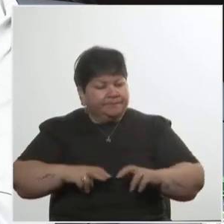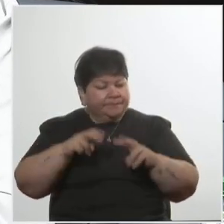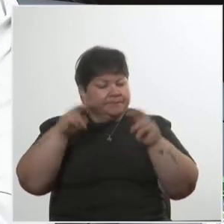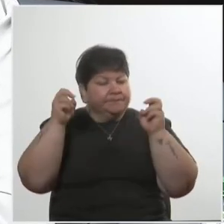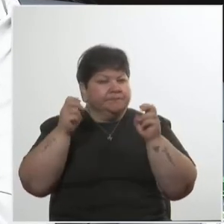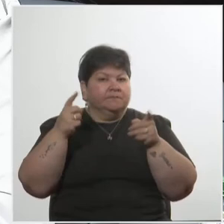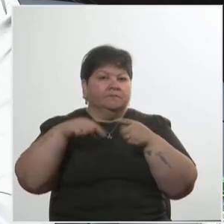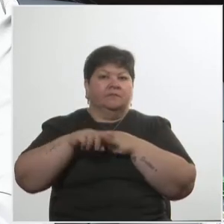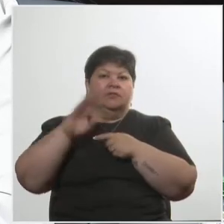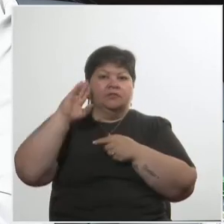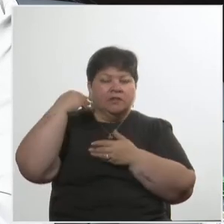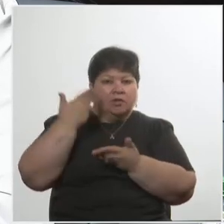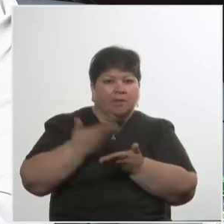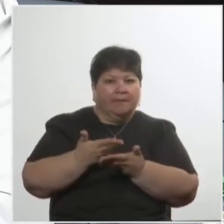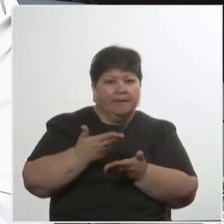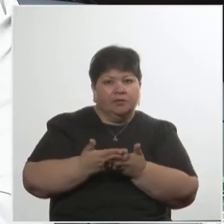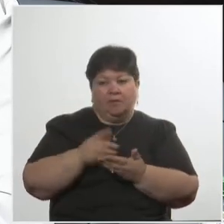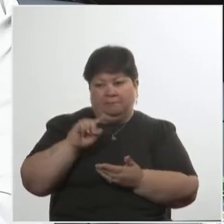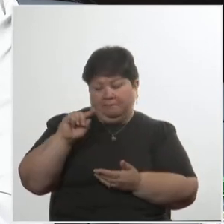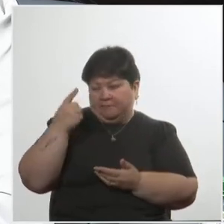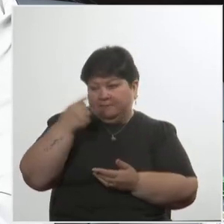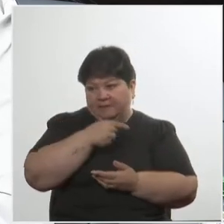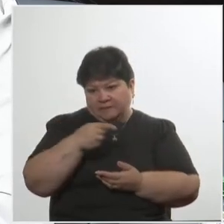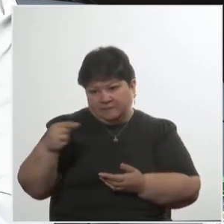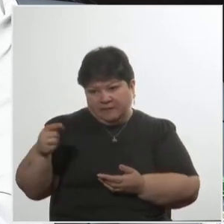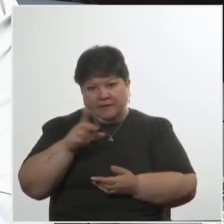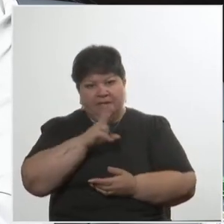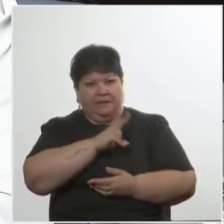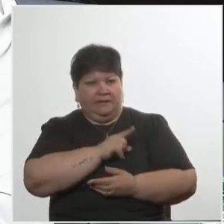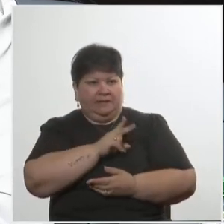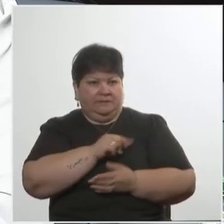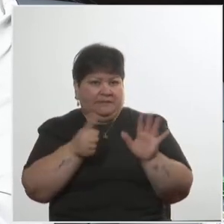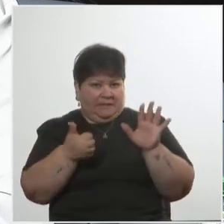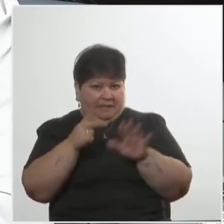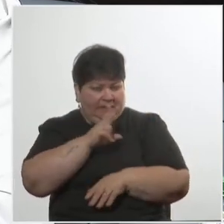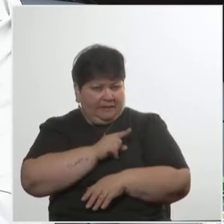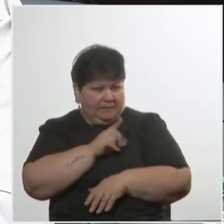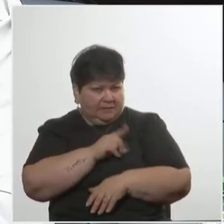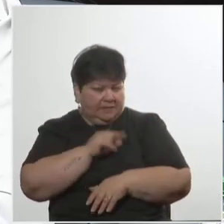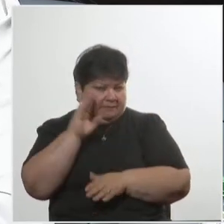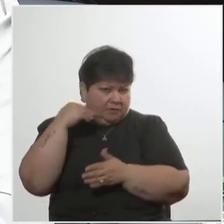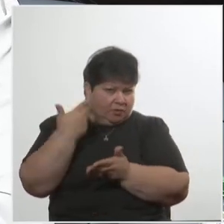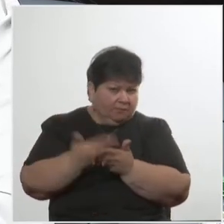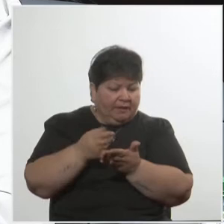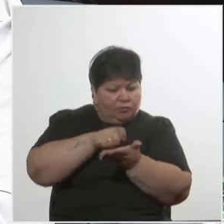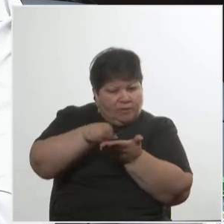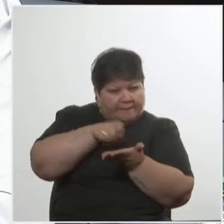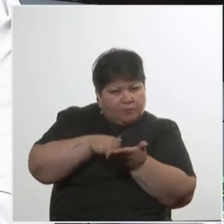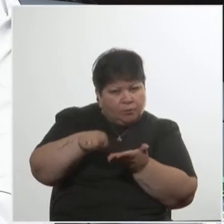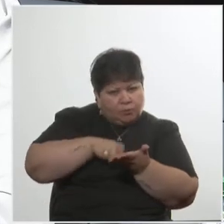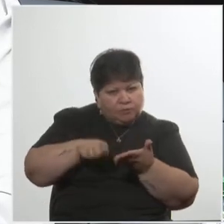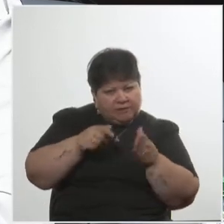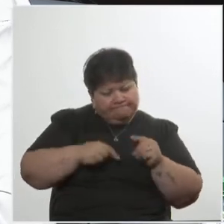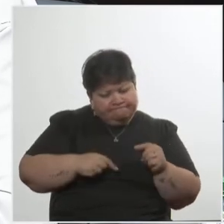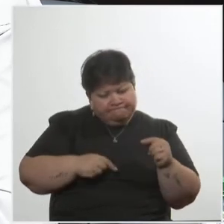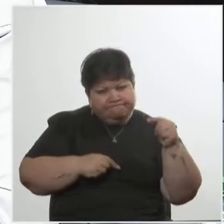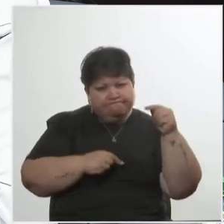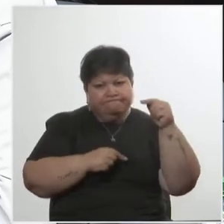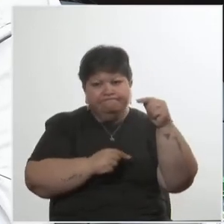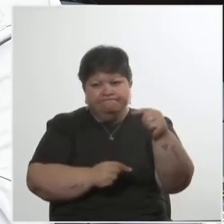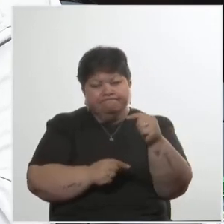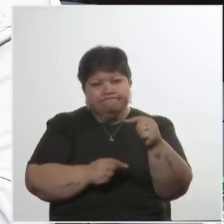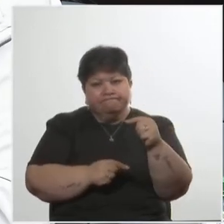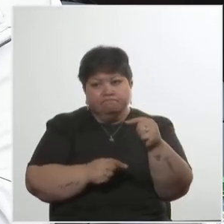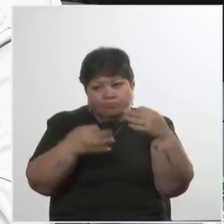se nos planteó el la primer semana de diciembre el 6 de diciembre creo se nos planteó una minuta que está bien es el camino